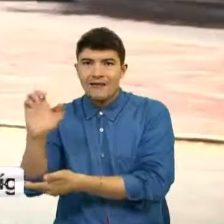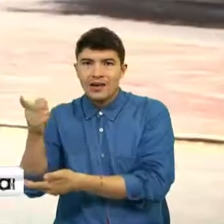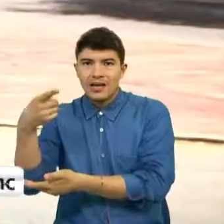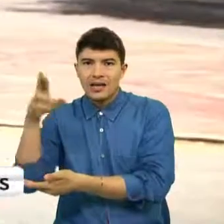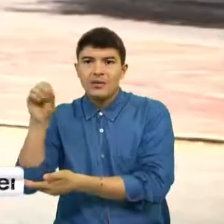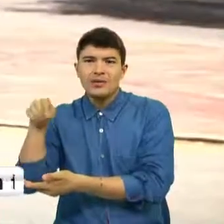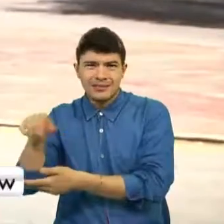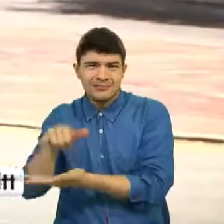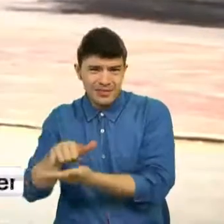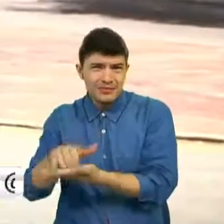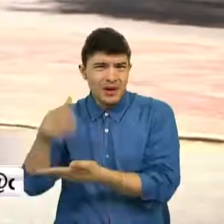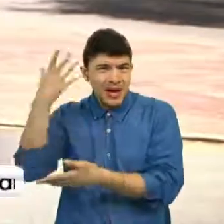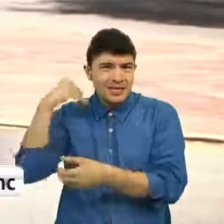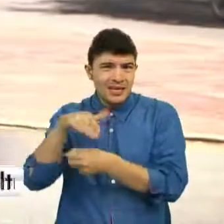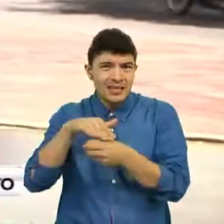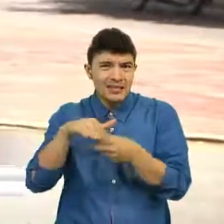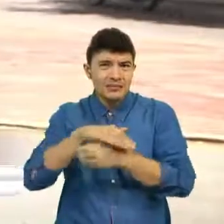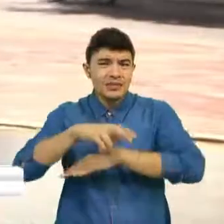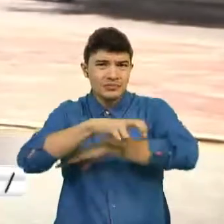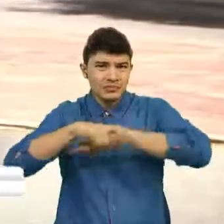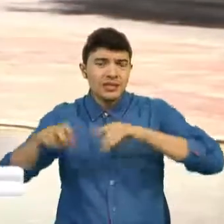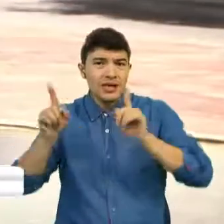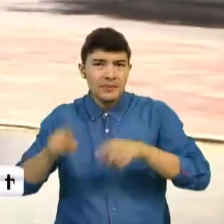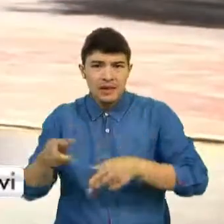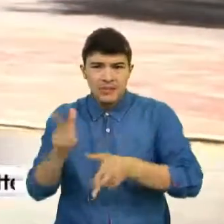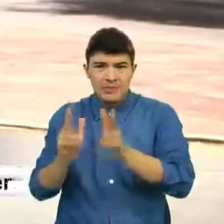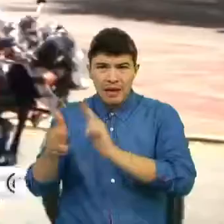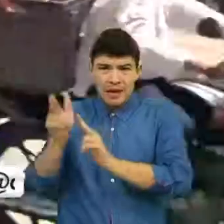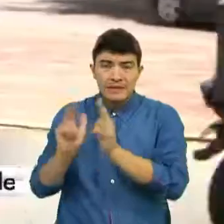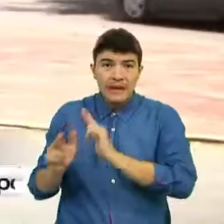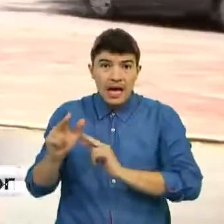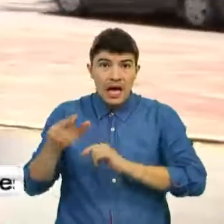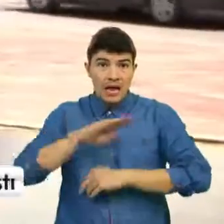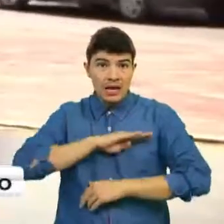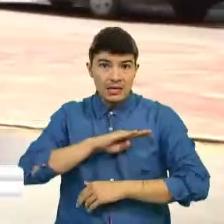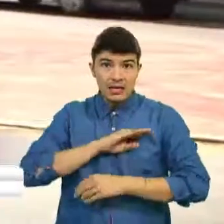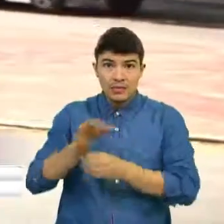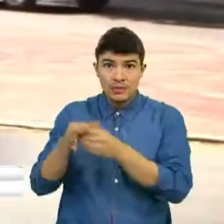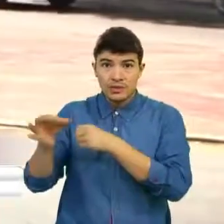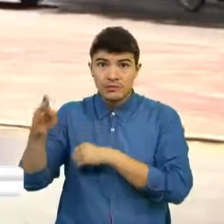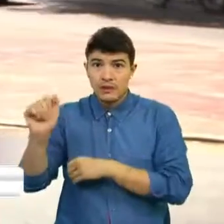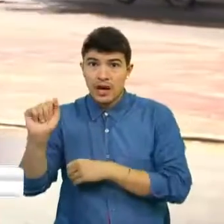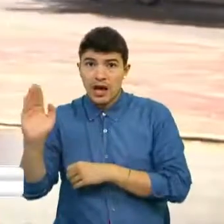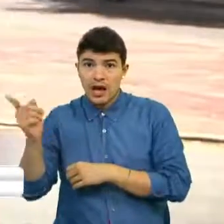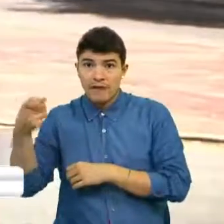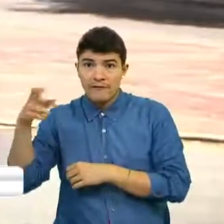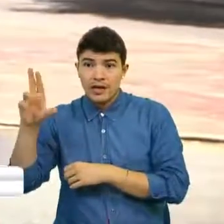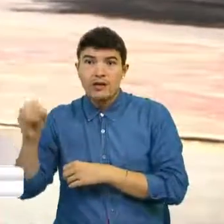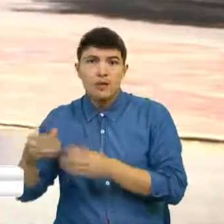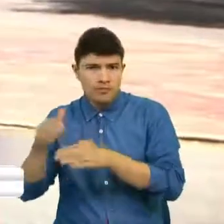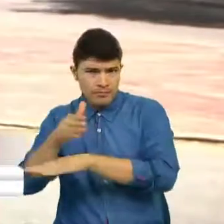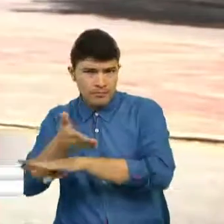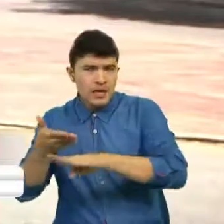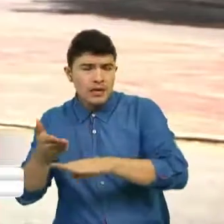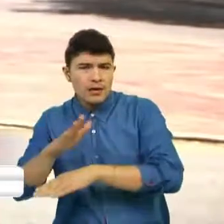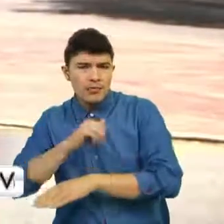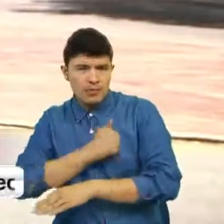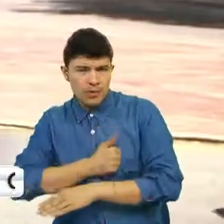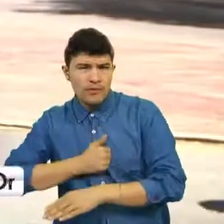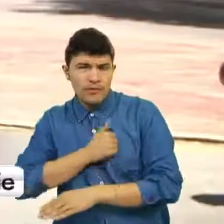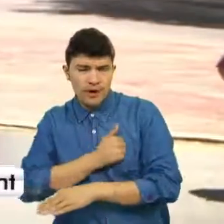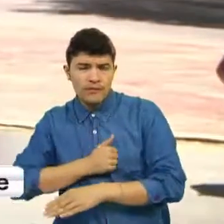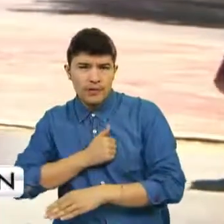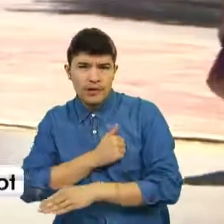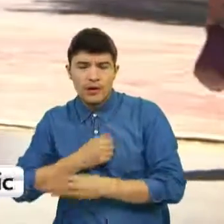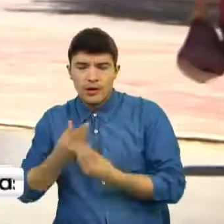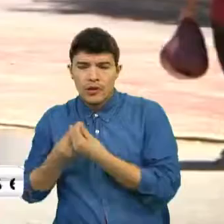hechos anteriores de hurto y de sicariato el alcalde del municipio de ábrego ha solicitado la realización de un consejo de seguridad con los alcaldes de la playa